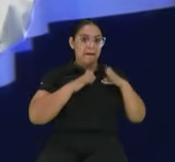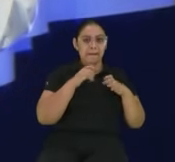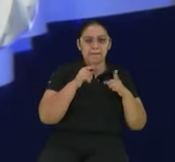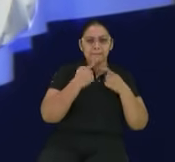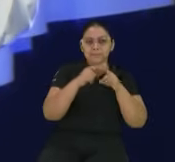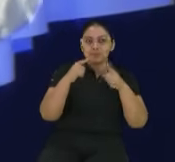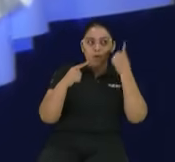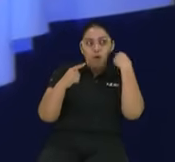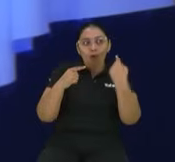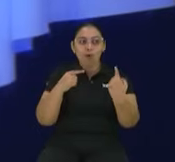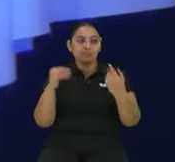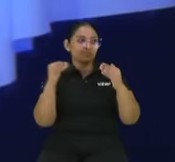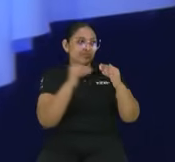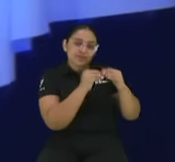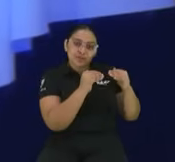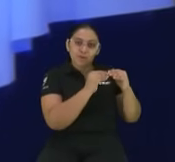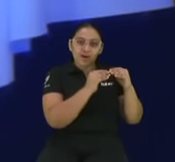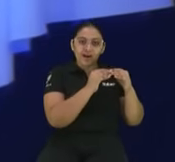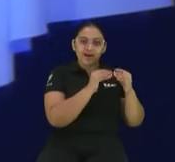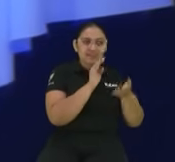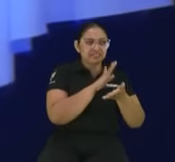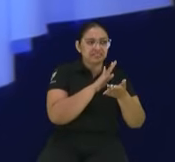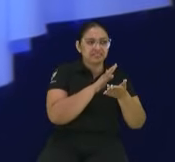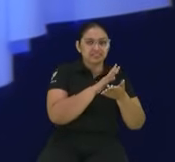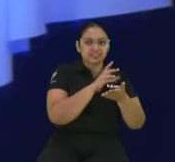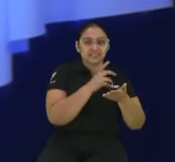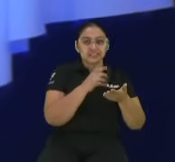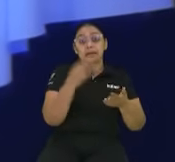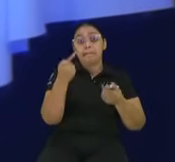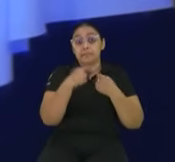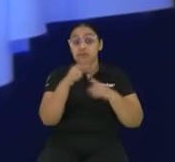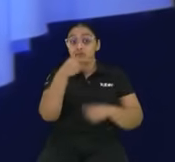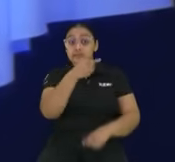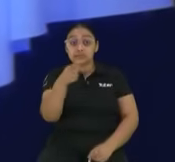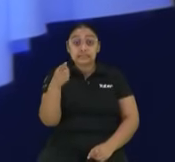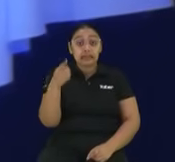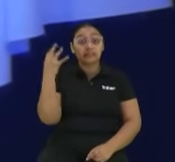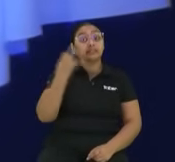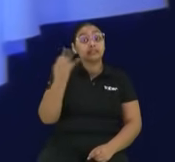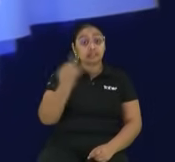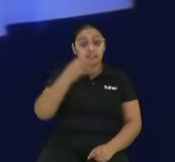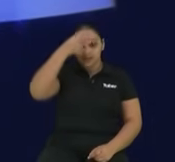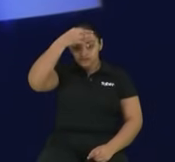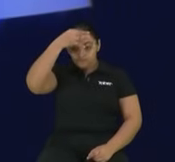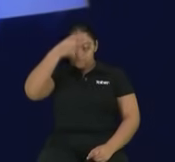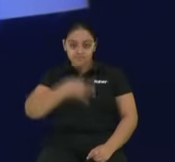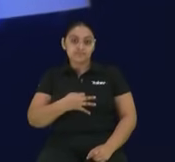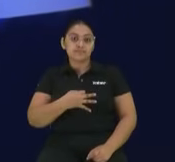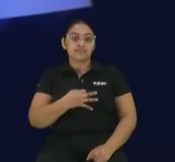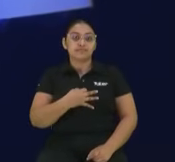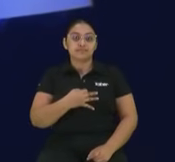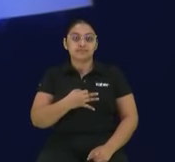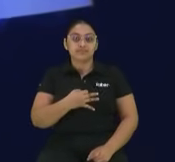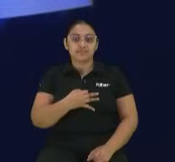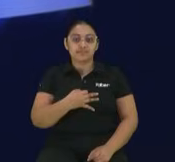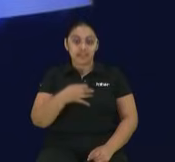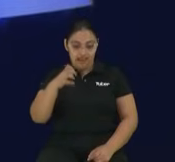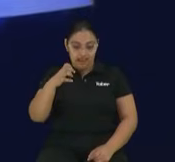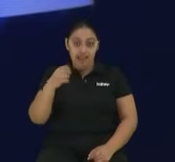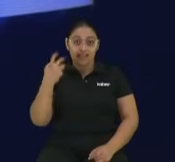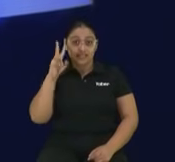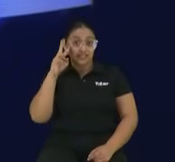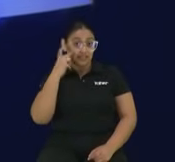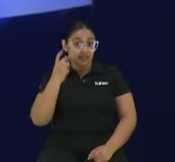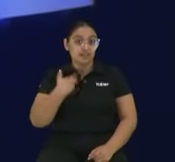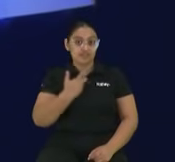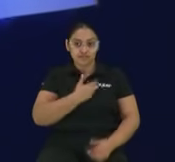desplazamiento usted necesita disciplina porque la disciplina supera la motivación esta mañana